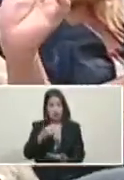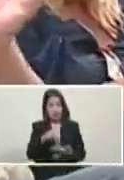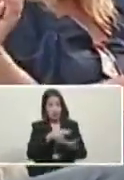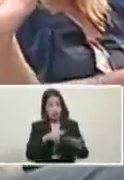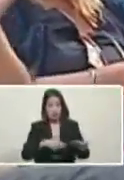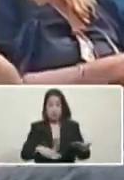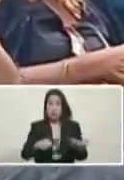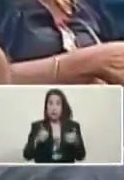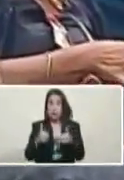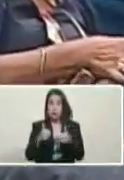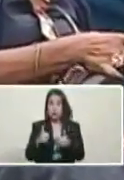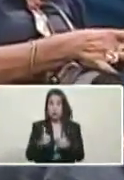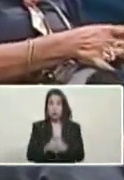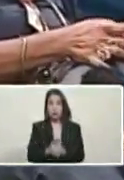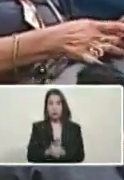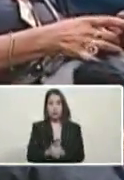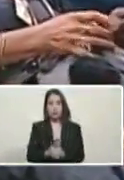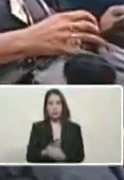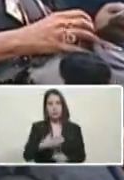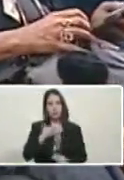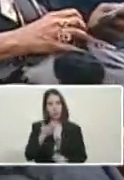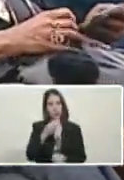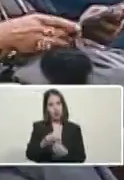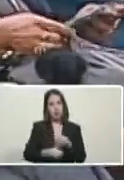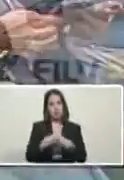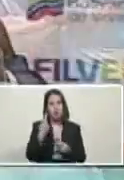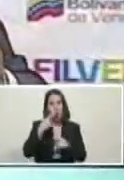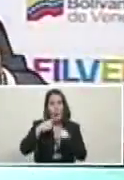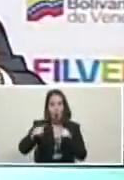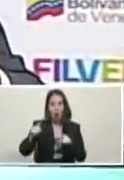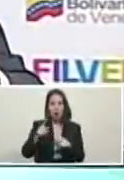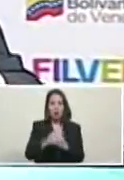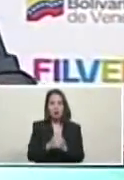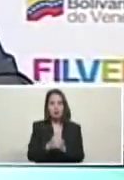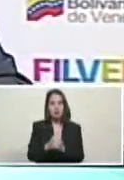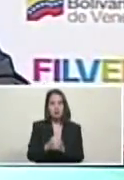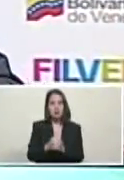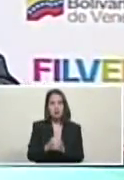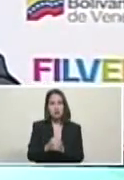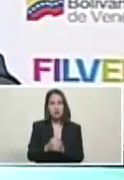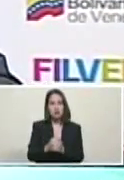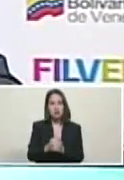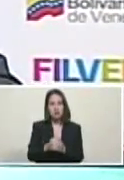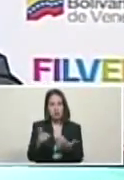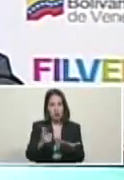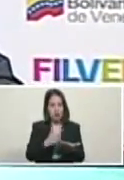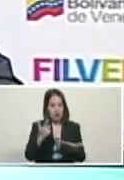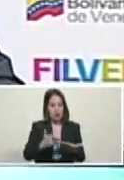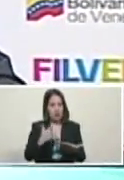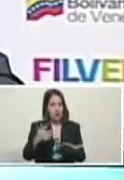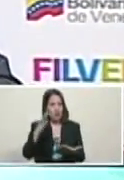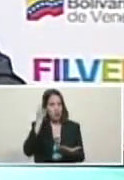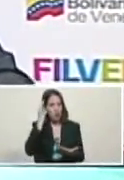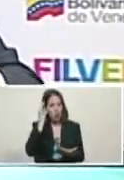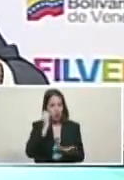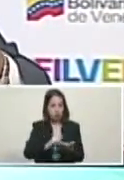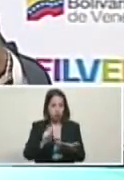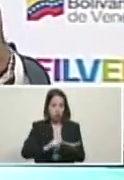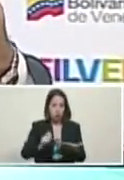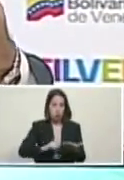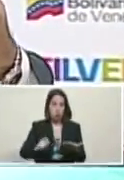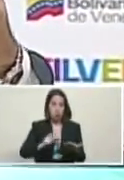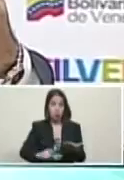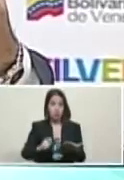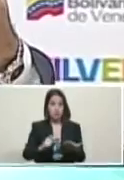pudiéramos tomar, por aquí tengo otro libro, hecho por Geraldina Colotti,